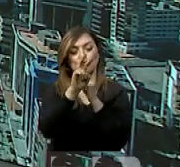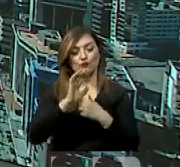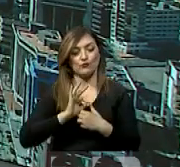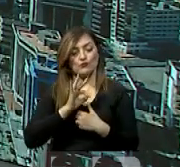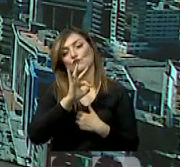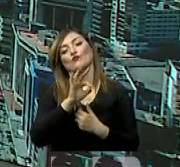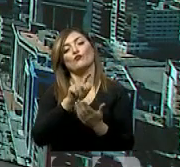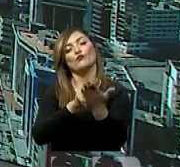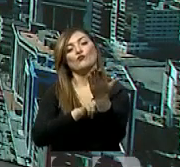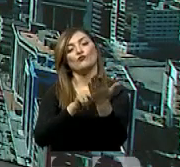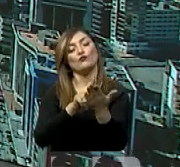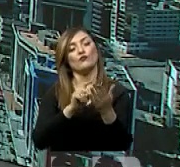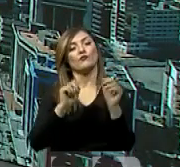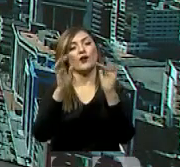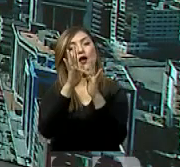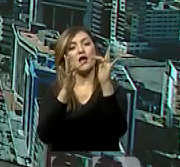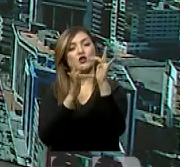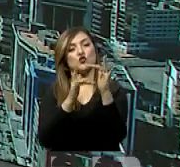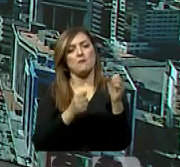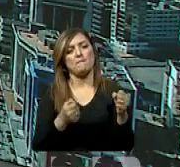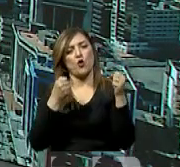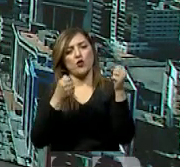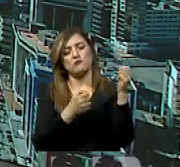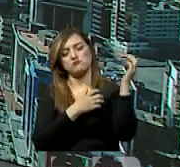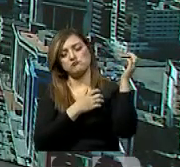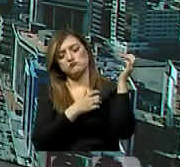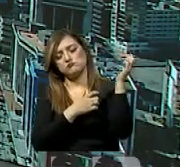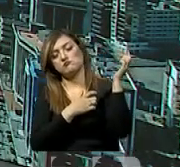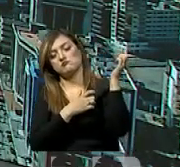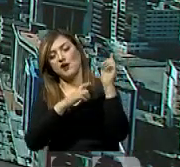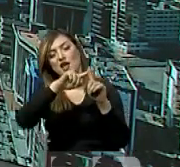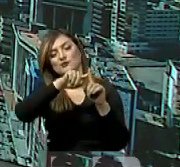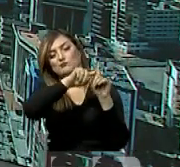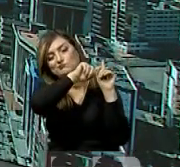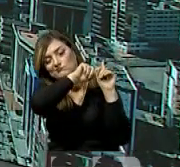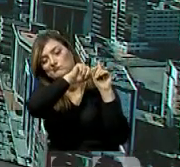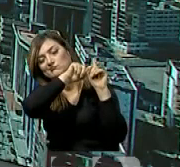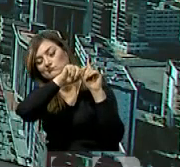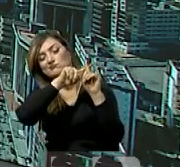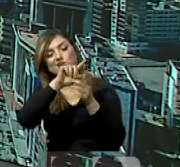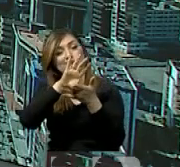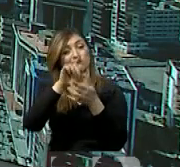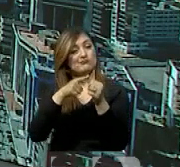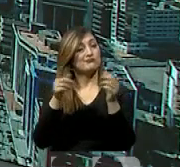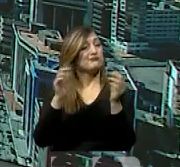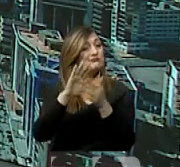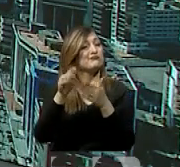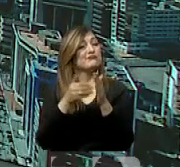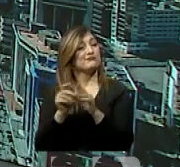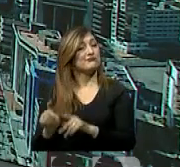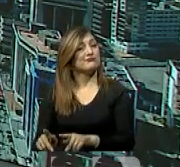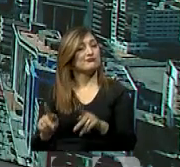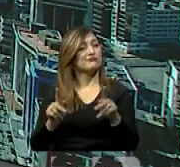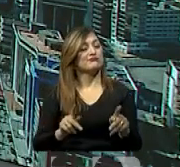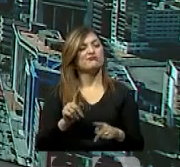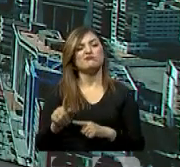la tradicional procesión Jesús del Gran Poder se va a volver a tomar las calles del centro de Quito. Los preparativos para